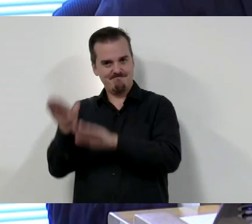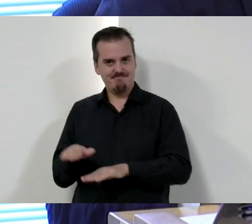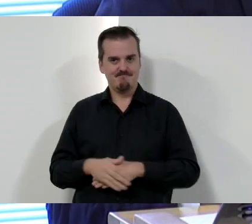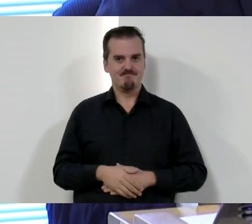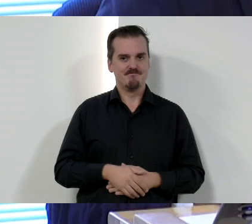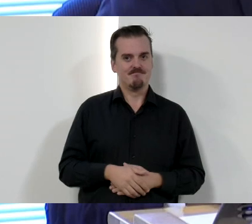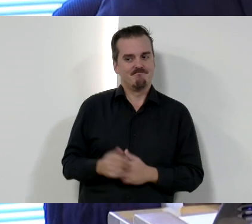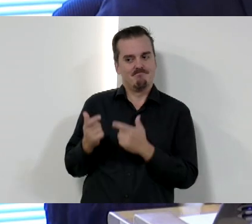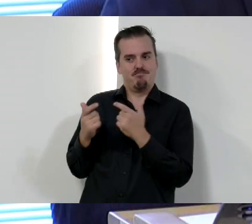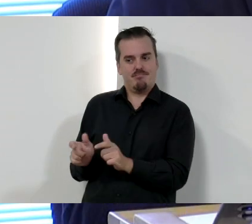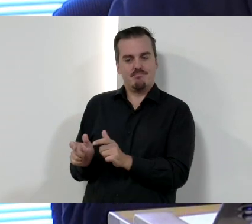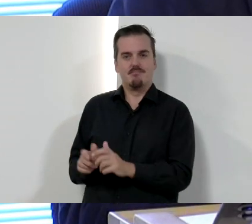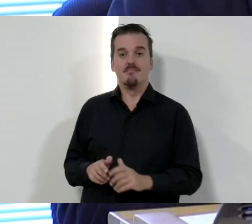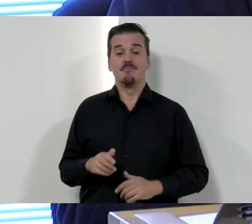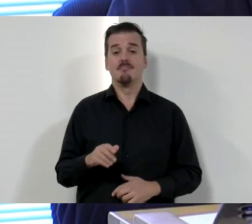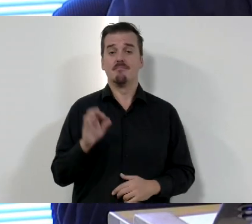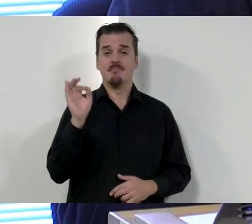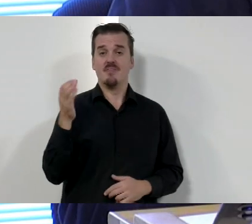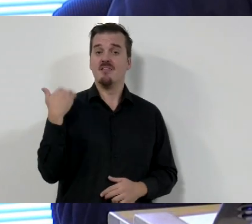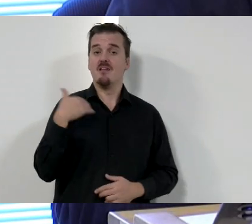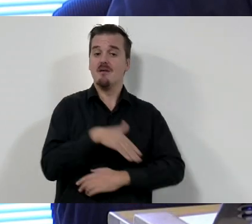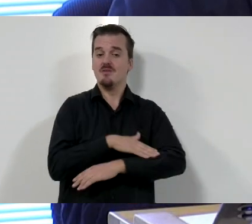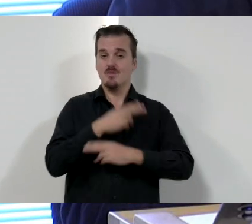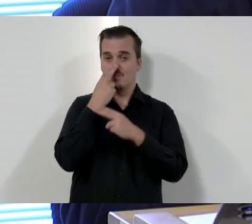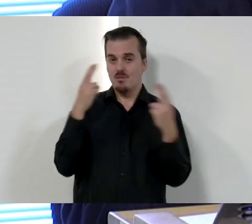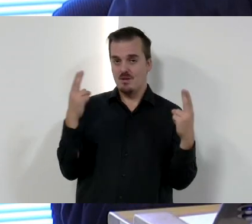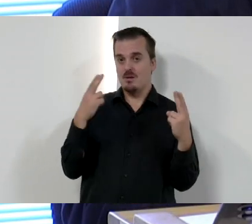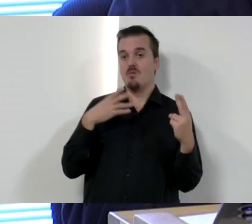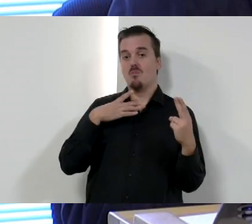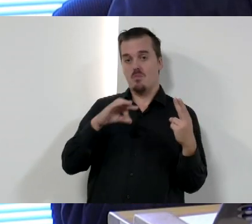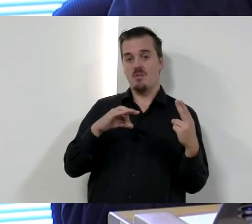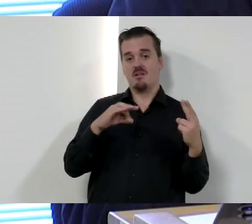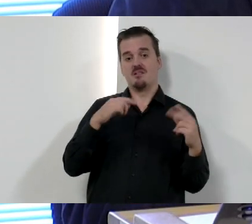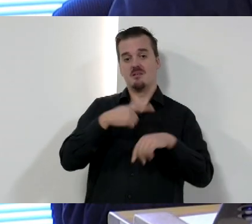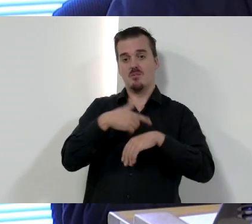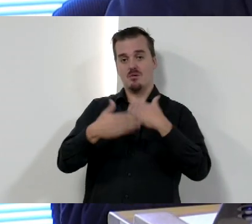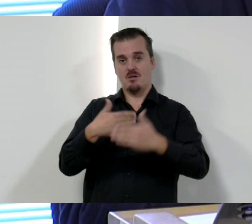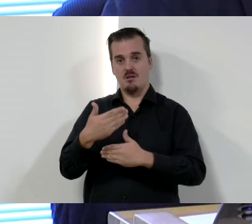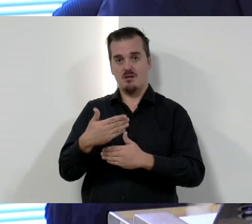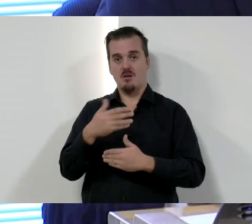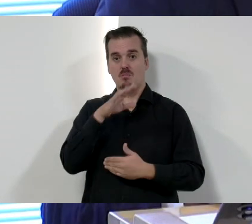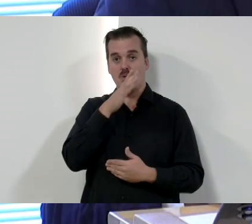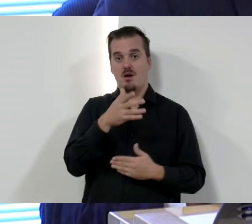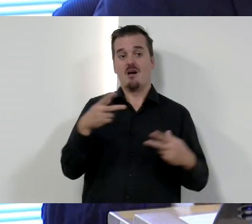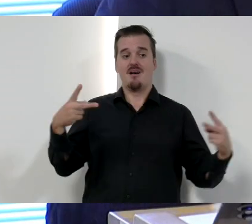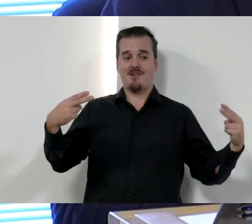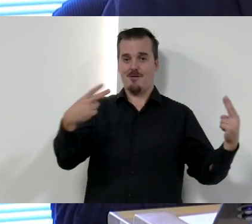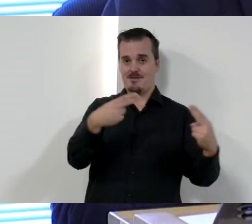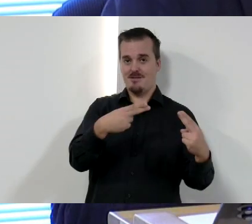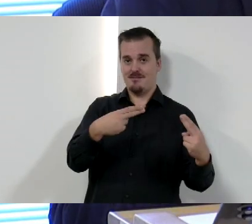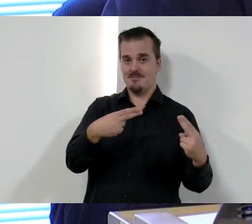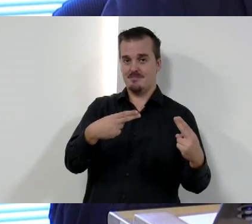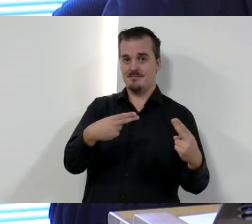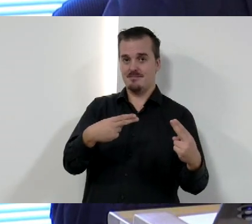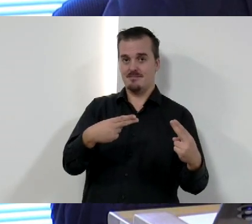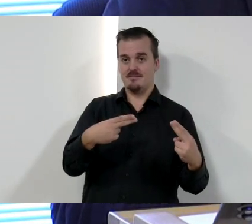públicas, acertadamente o no, posiblemente con el paso del tiempo fue un error, se hizo a costa de la austeridad y de recortes. Los mismos recortes